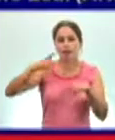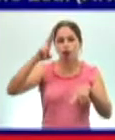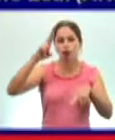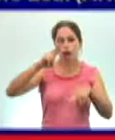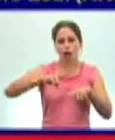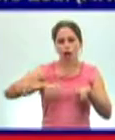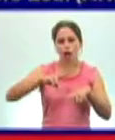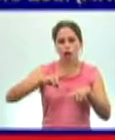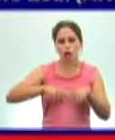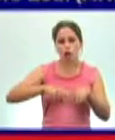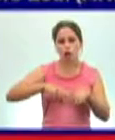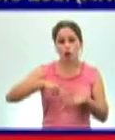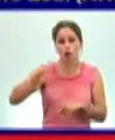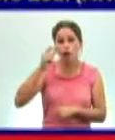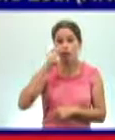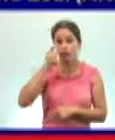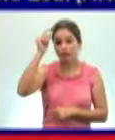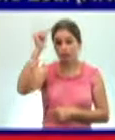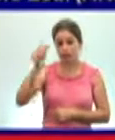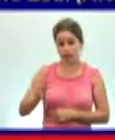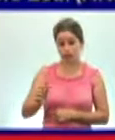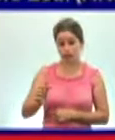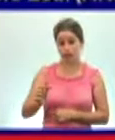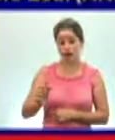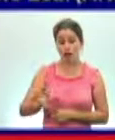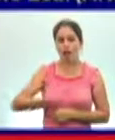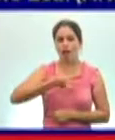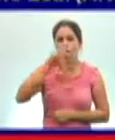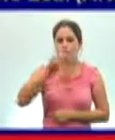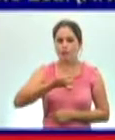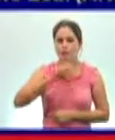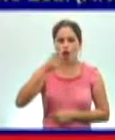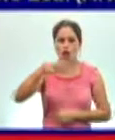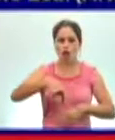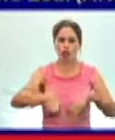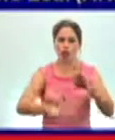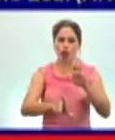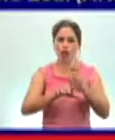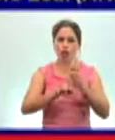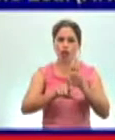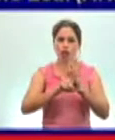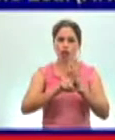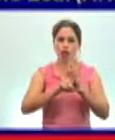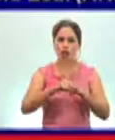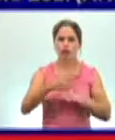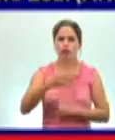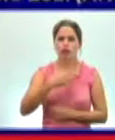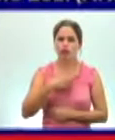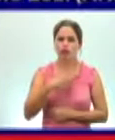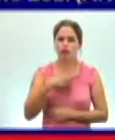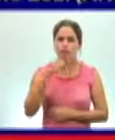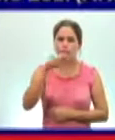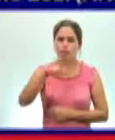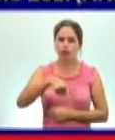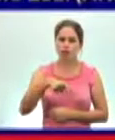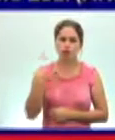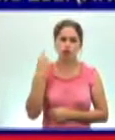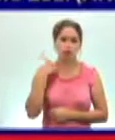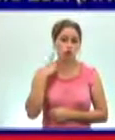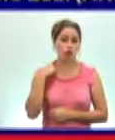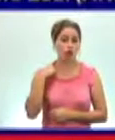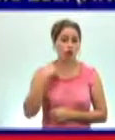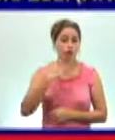Dice Eusebio Leal, esta ley tiene que estar atemperada a su tiempo. Es un proceso